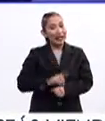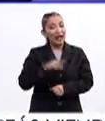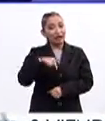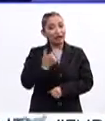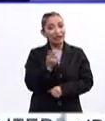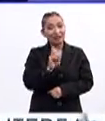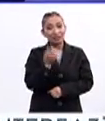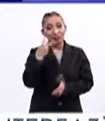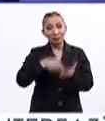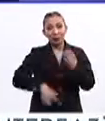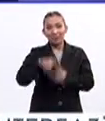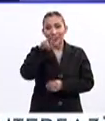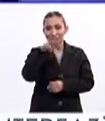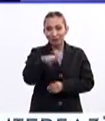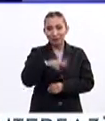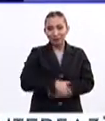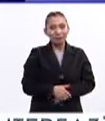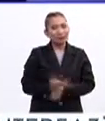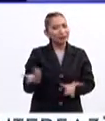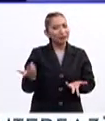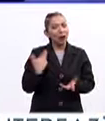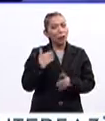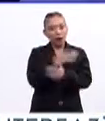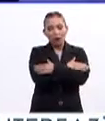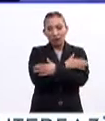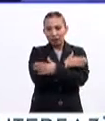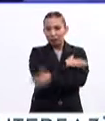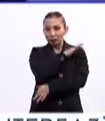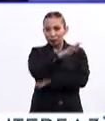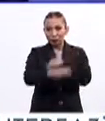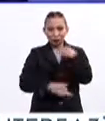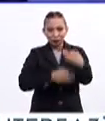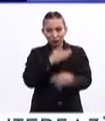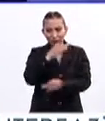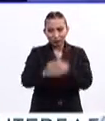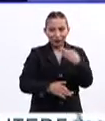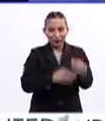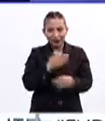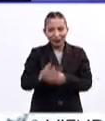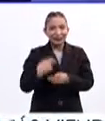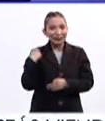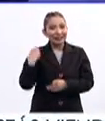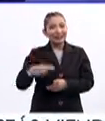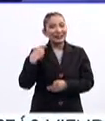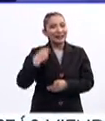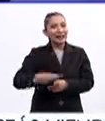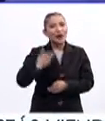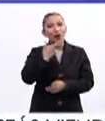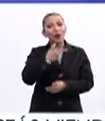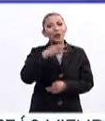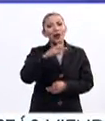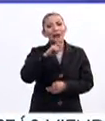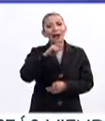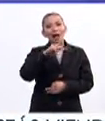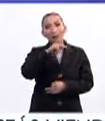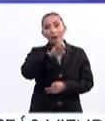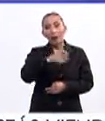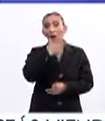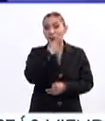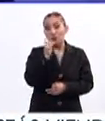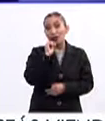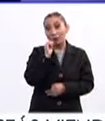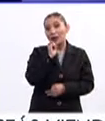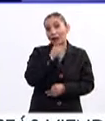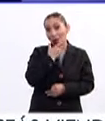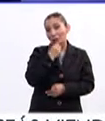de diciembre del 2018. Un fuerte abrazo a todos quienes se llaman Guadalupe y también hombres y mujeres,